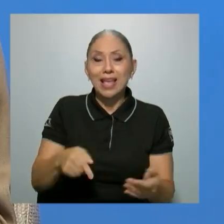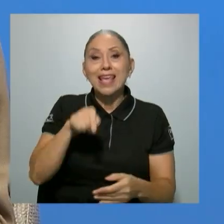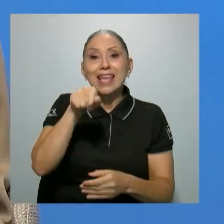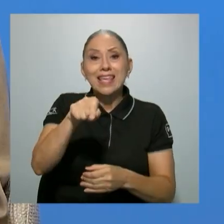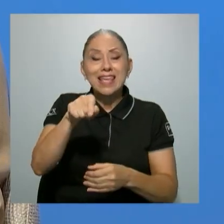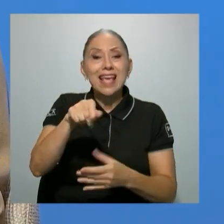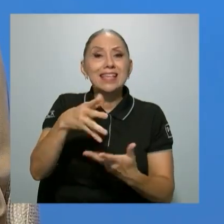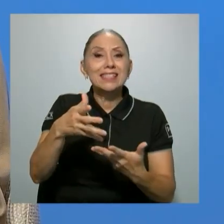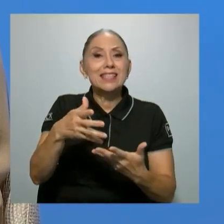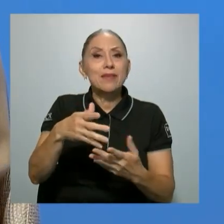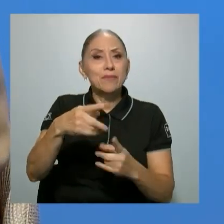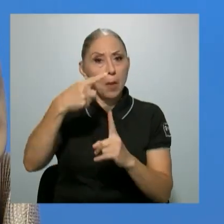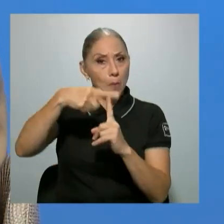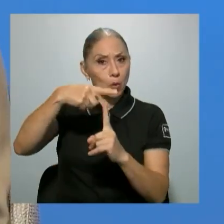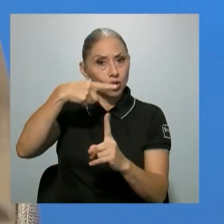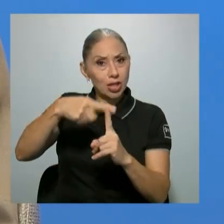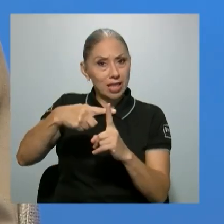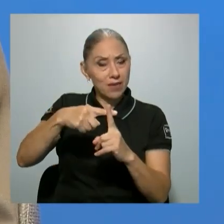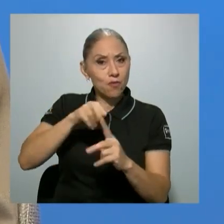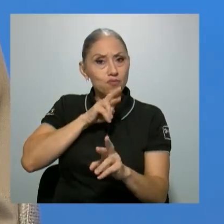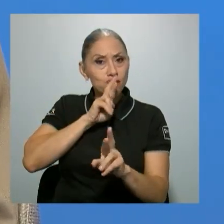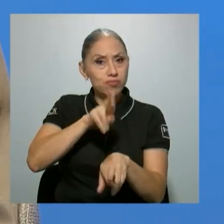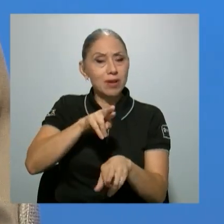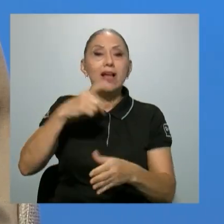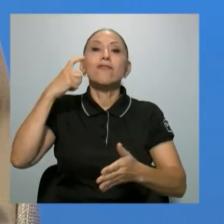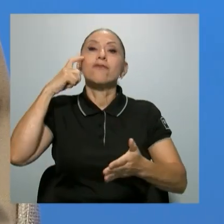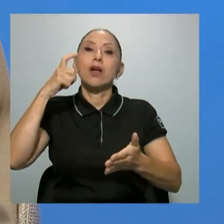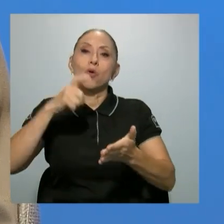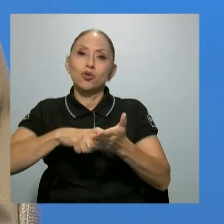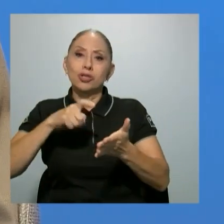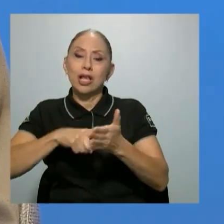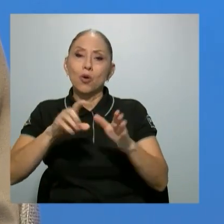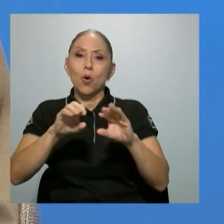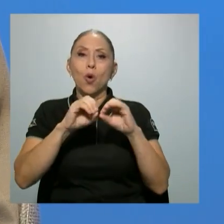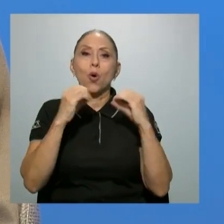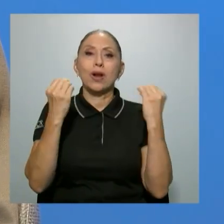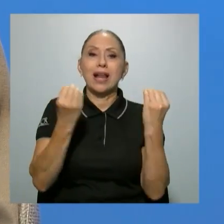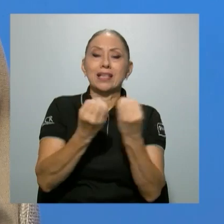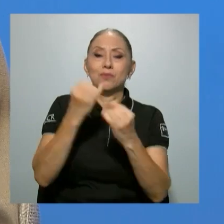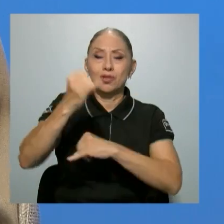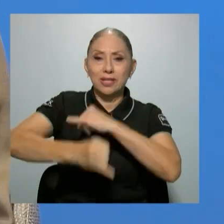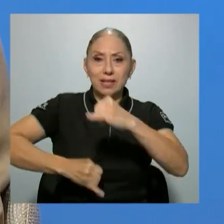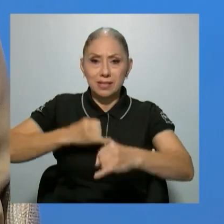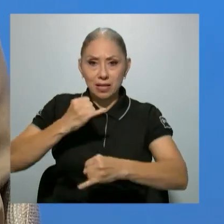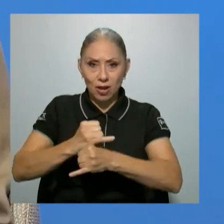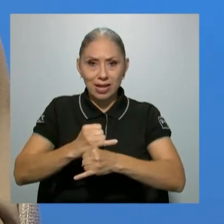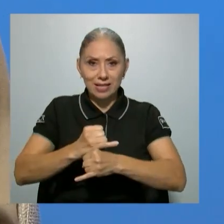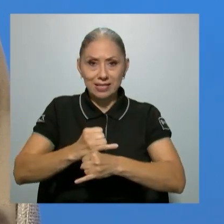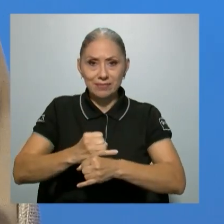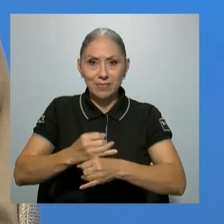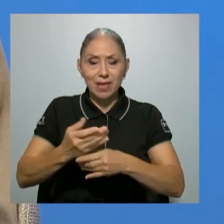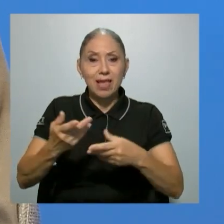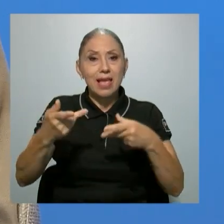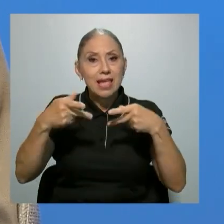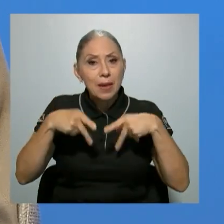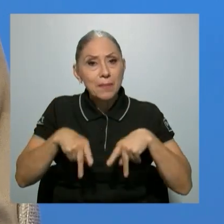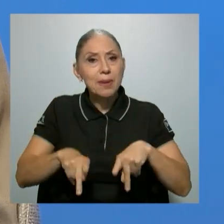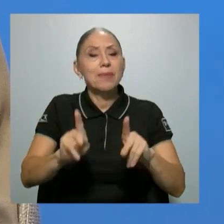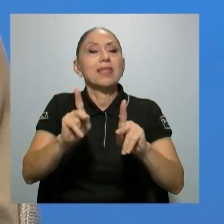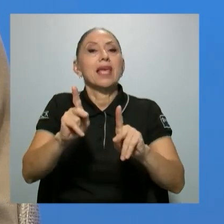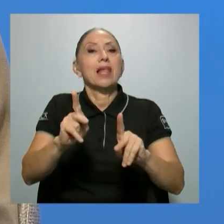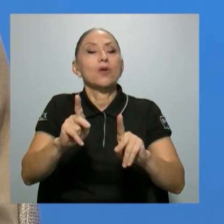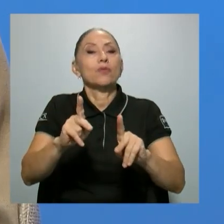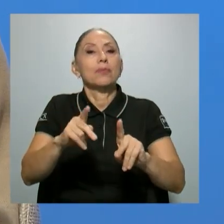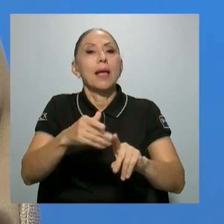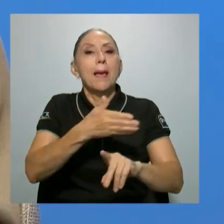desempeño, ese positivo desempeño fue reconocido por organismos internacionales que permitieron, por ejemplo, mejorar la